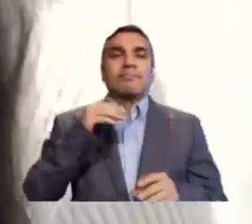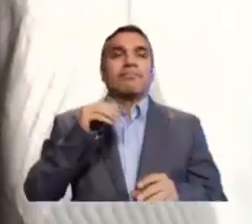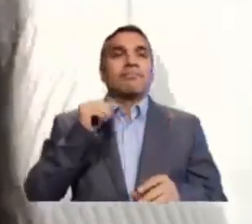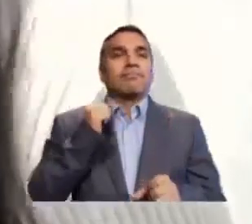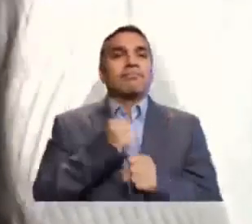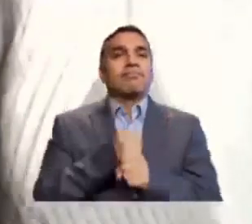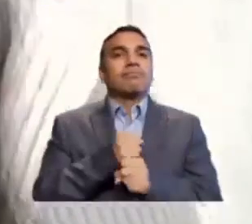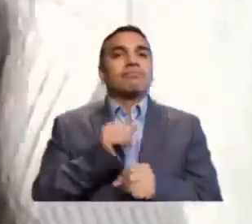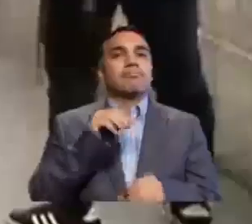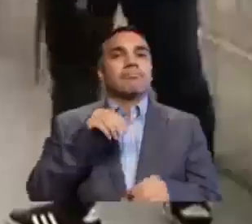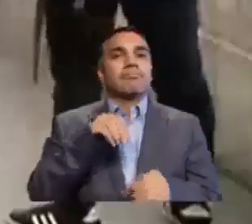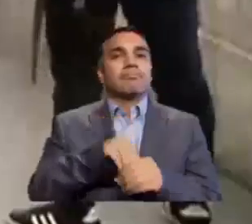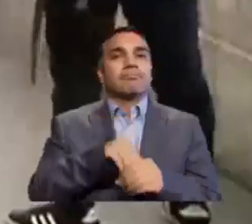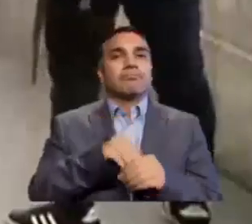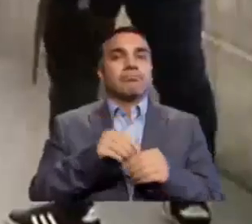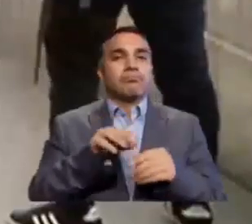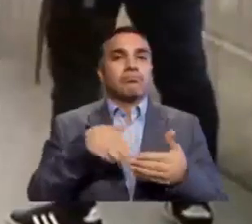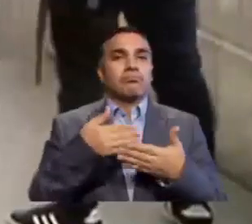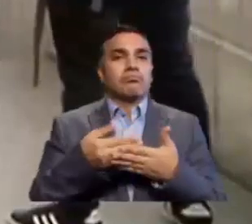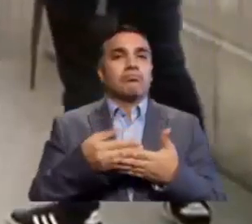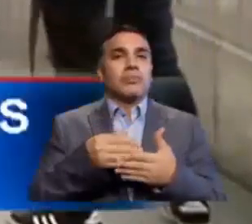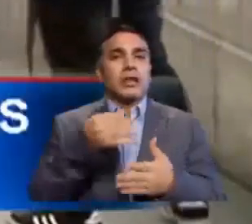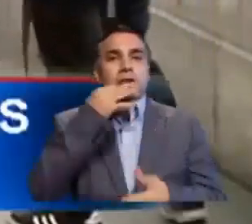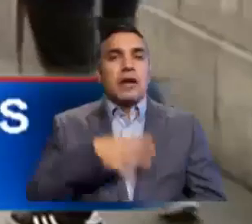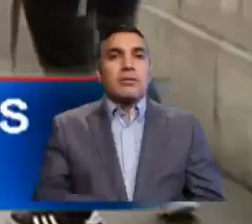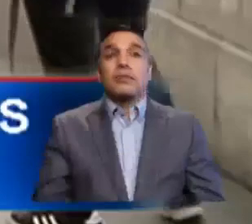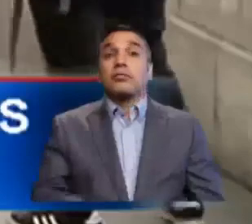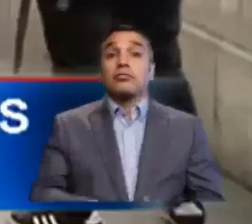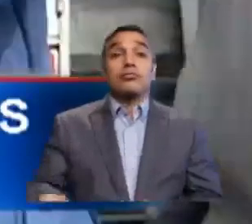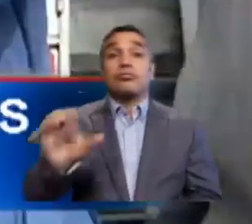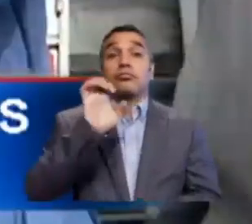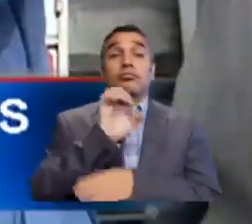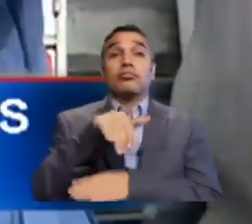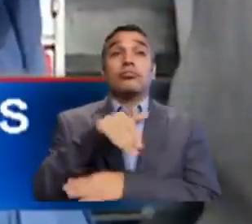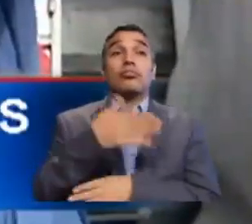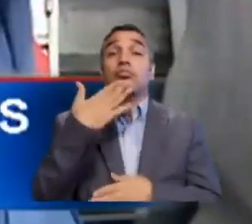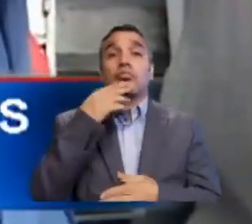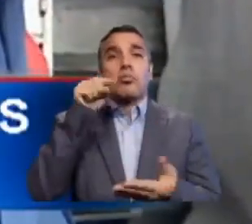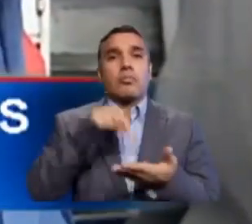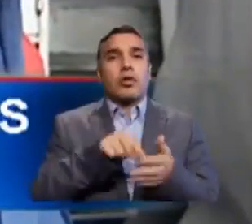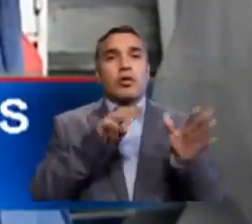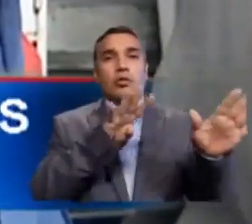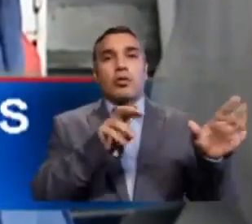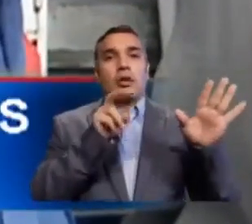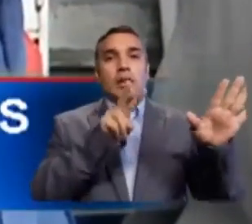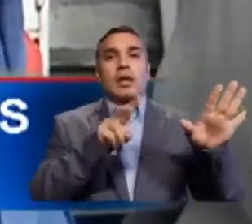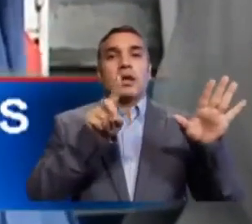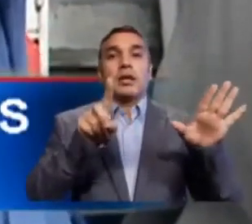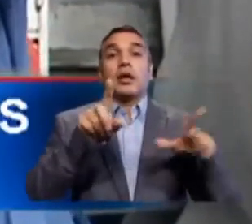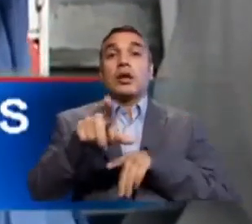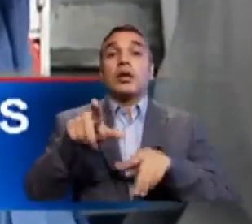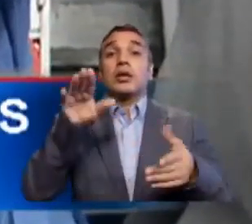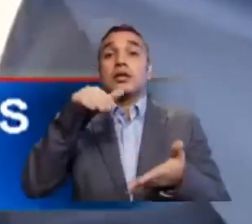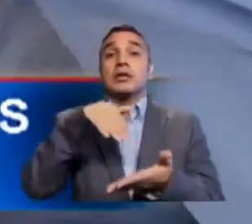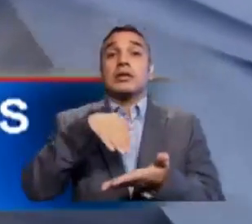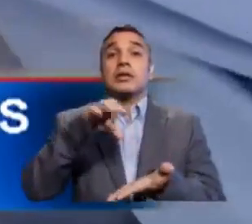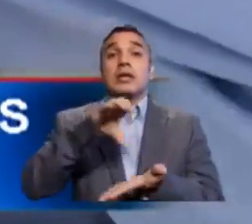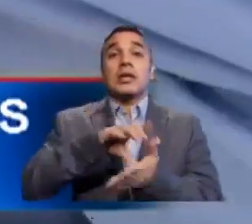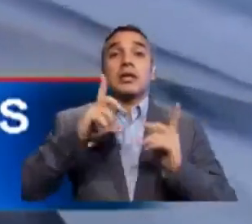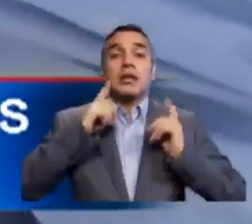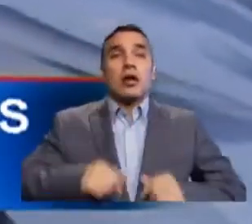de los miembros, es bastante grande. En todo el territorio nacional se conformó una red de 1.976 centros de salud de primer